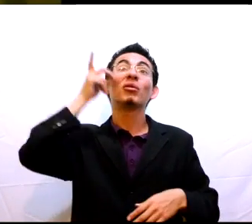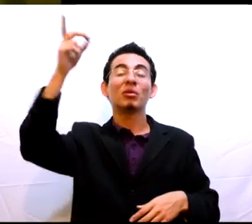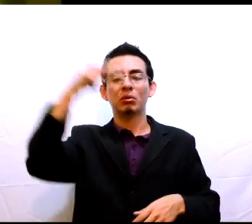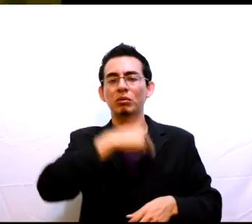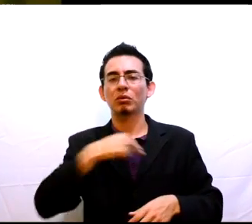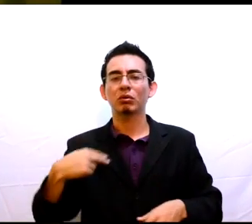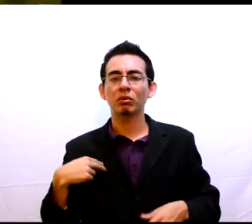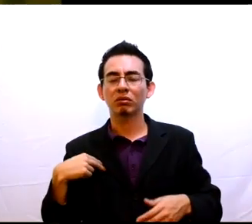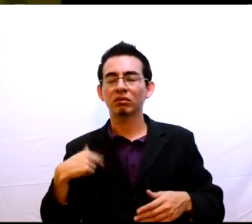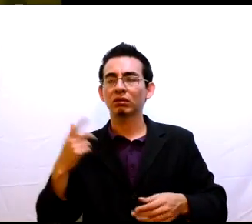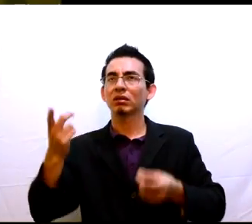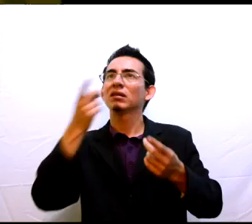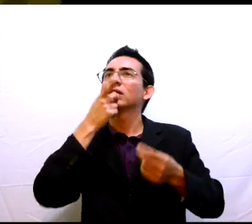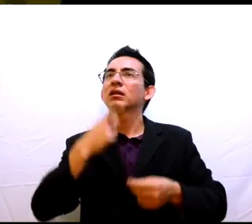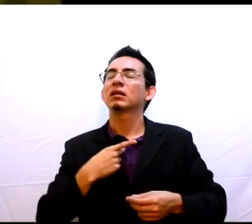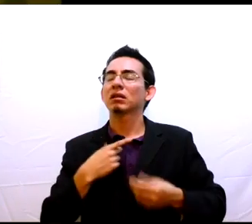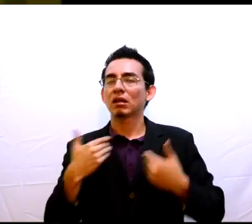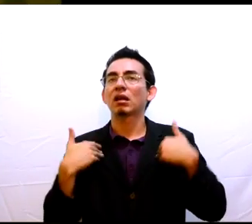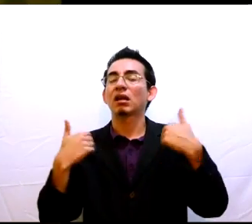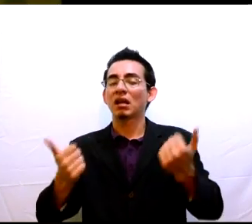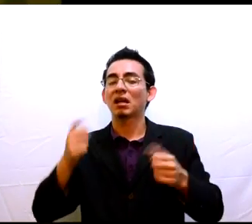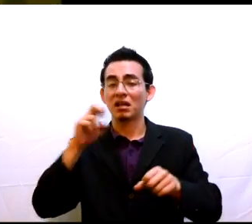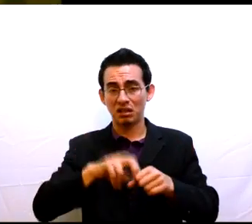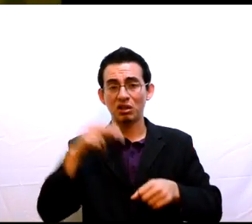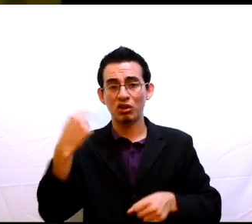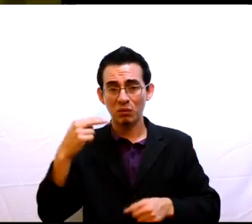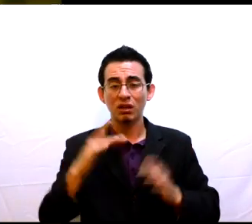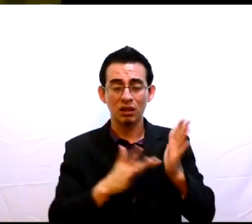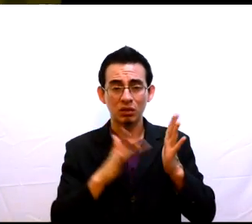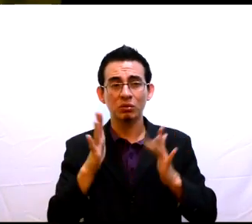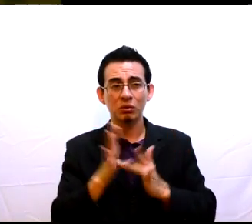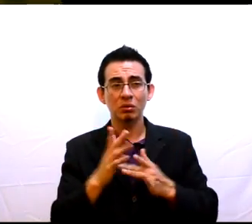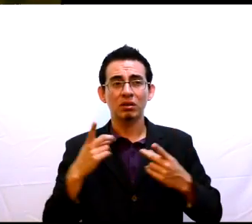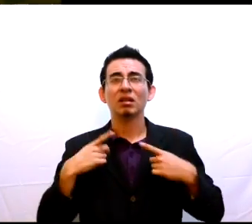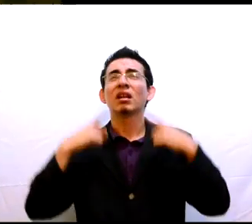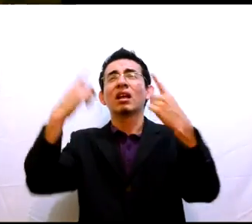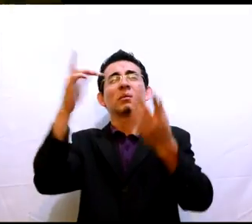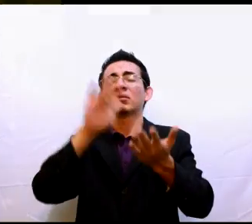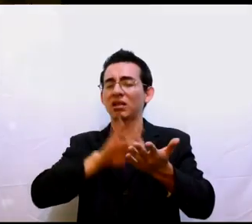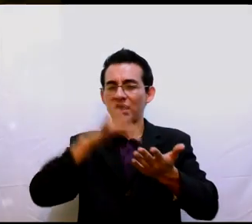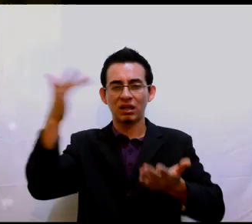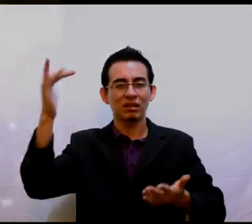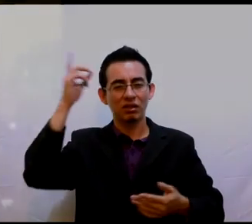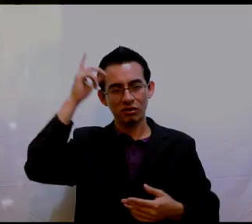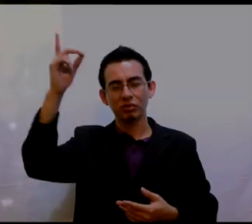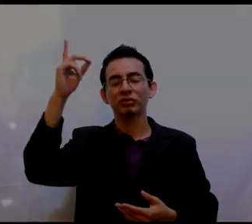entender en el nombre de jesús te damos las gracias